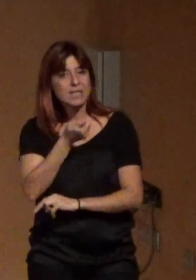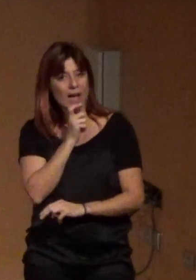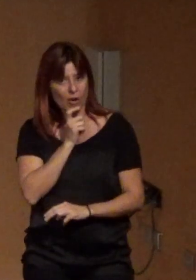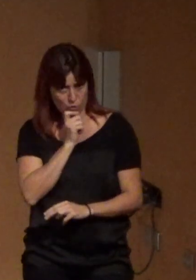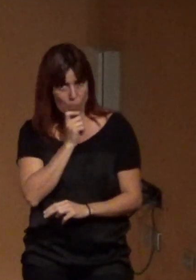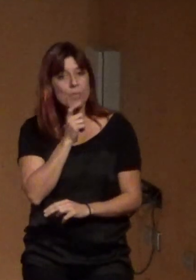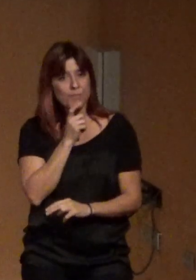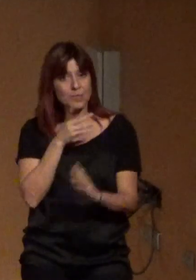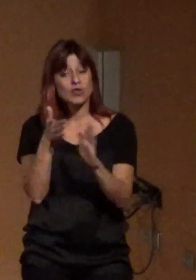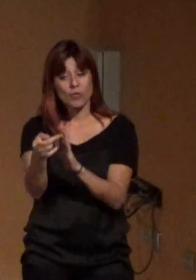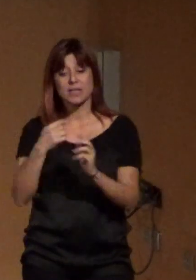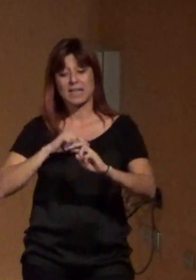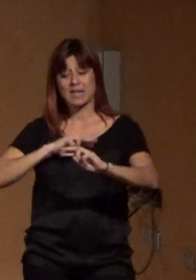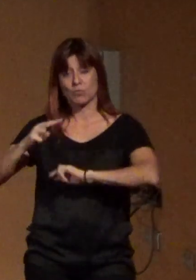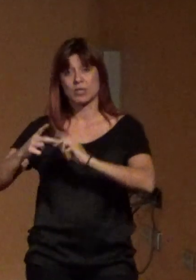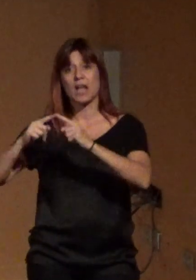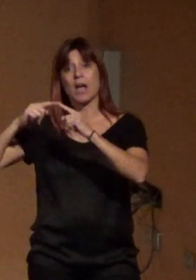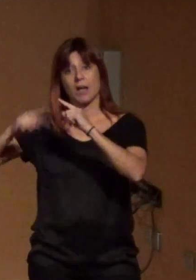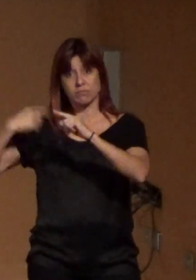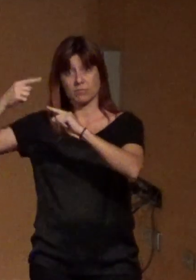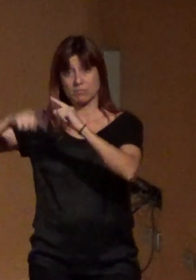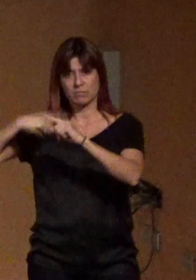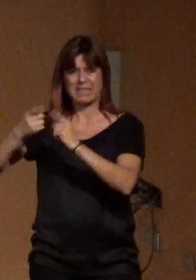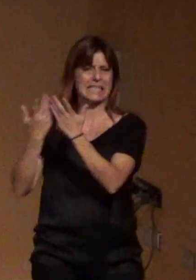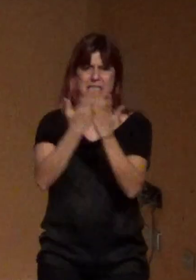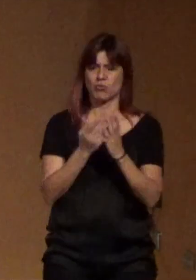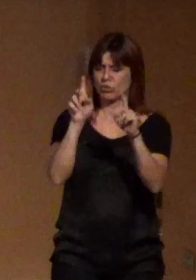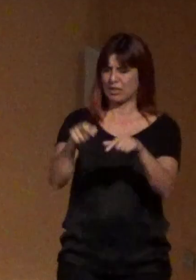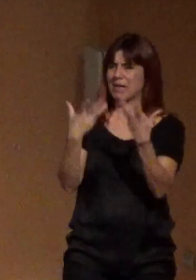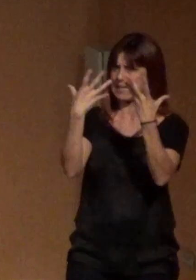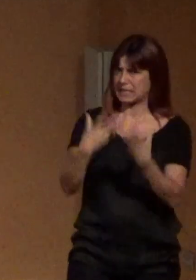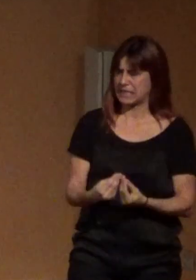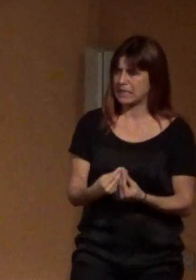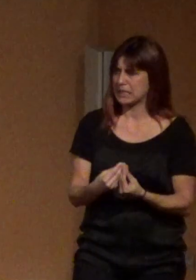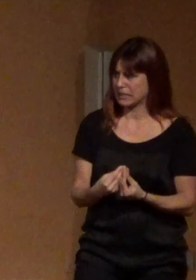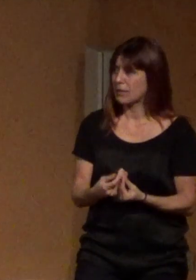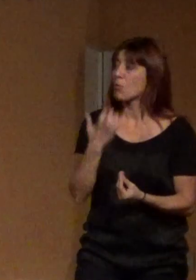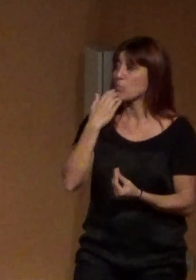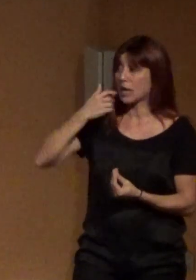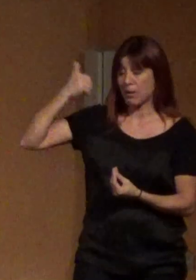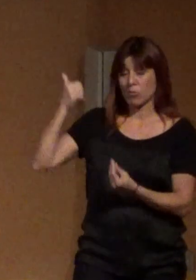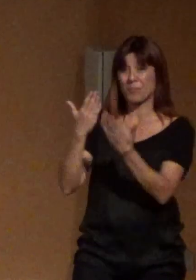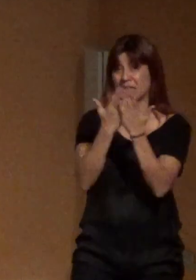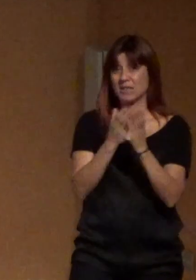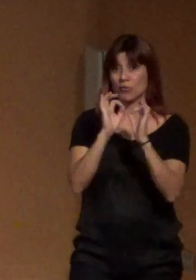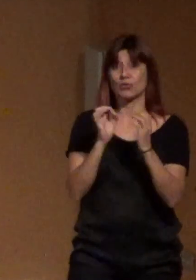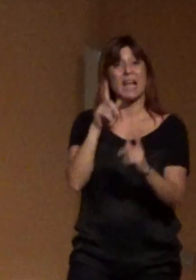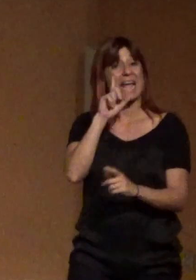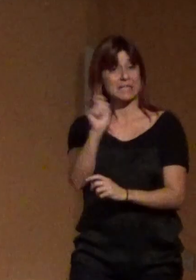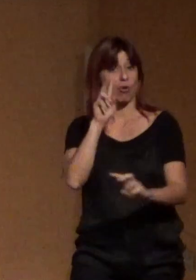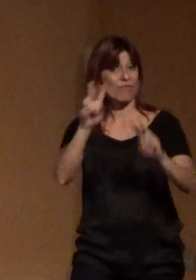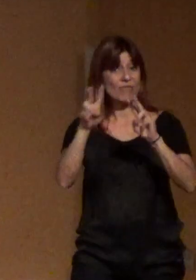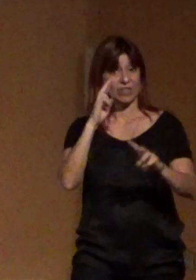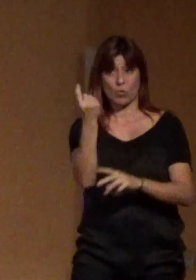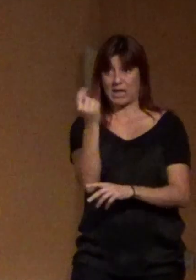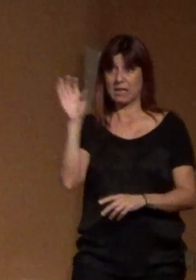aparece esa onda que se llama, por definición, onda P300. Hay muchos estudios sobre eso. Este es el estudio del estímulo visual y se ve,